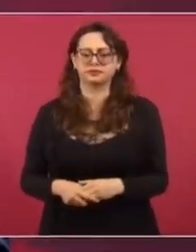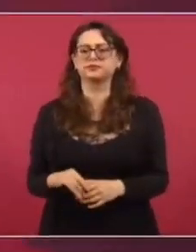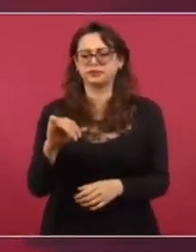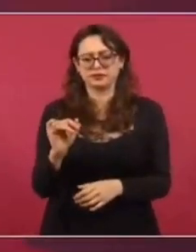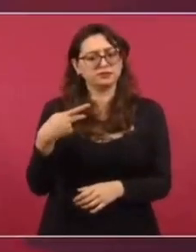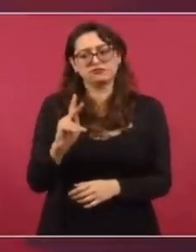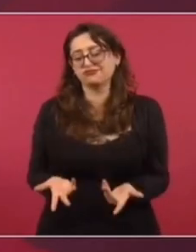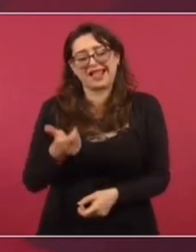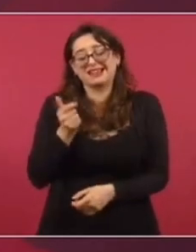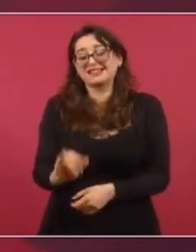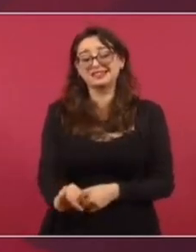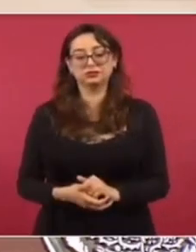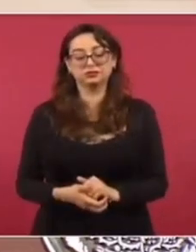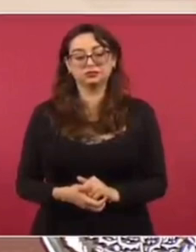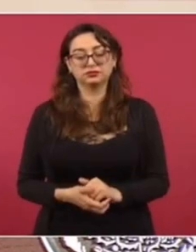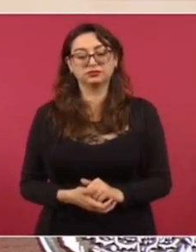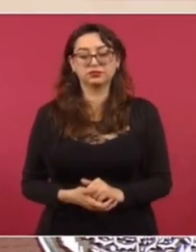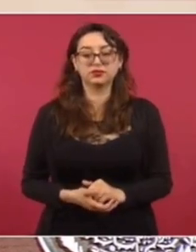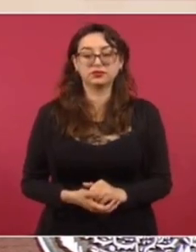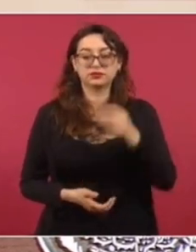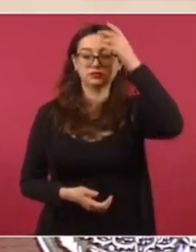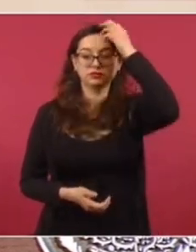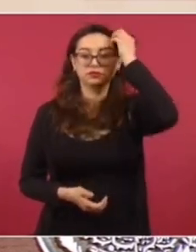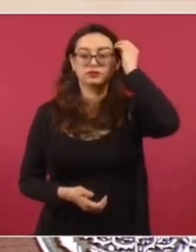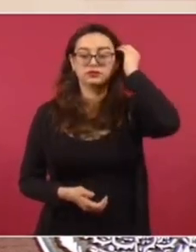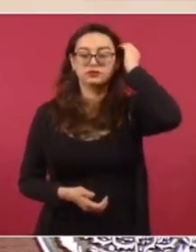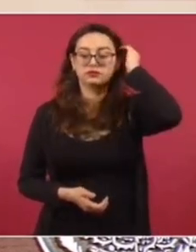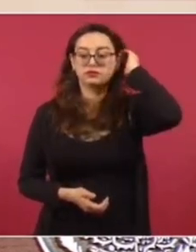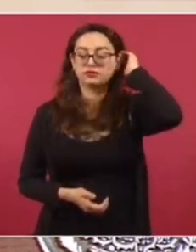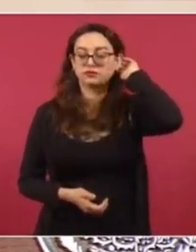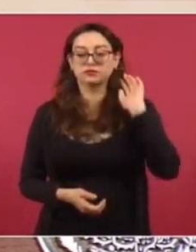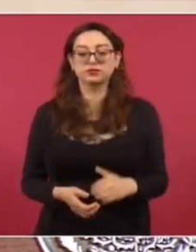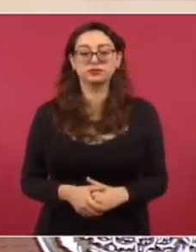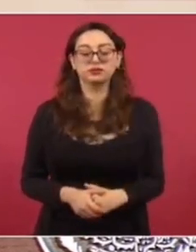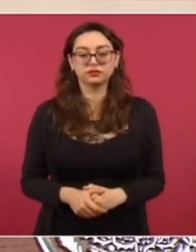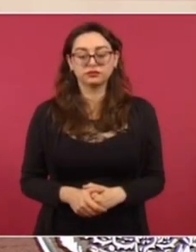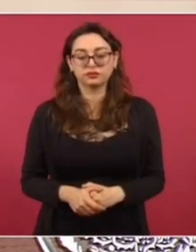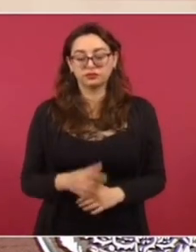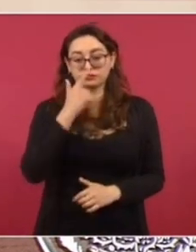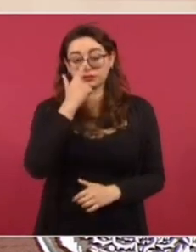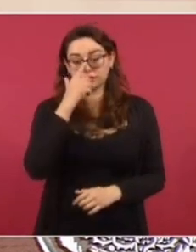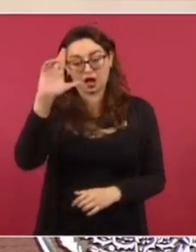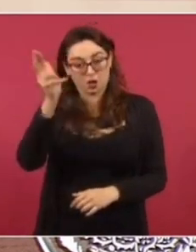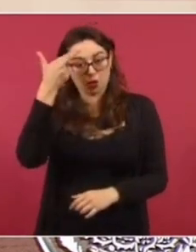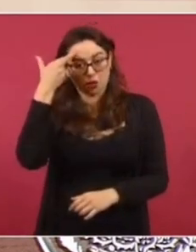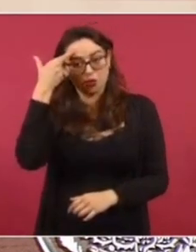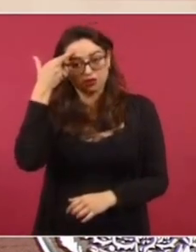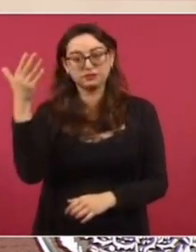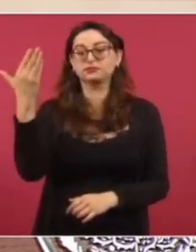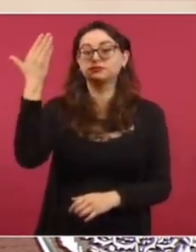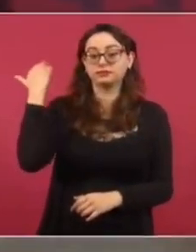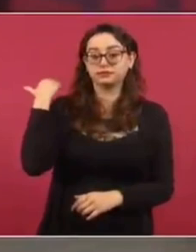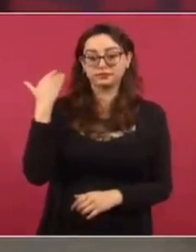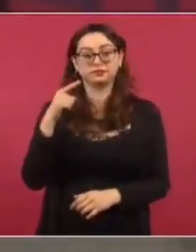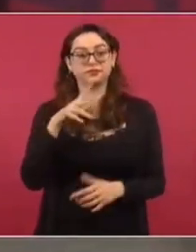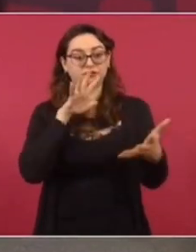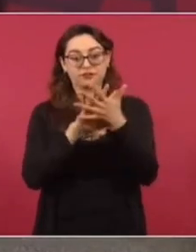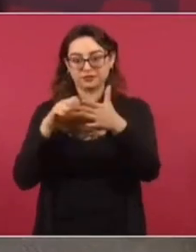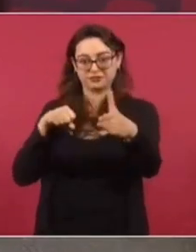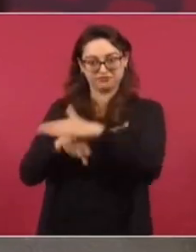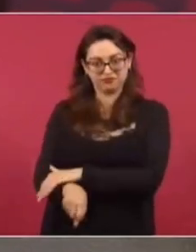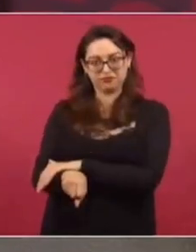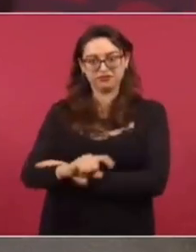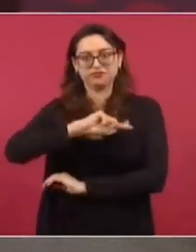recurrió a el argumento o la excusa o el pretexto de que no era él